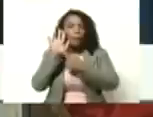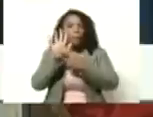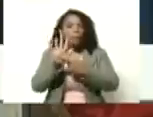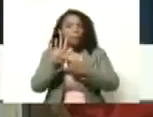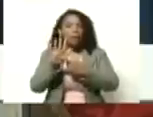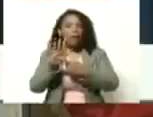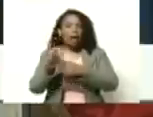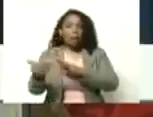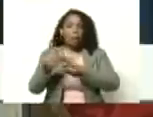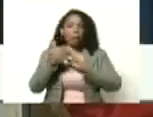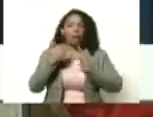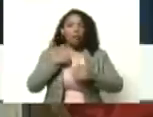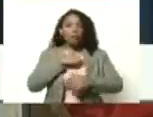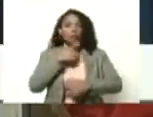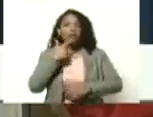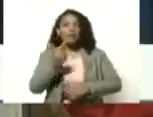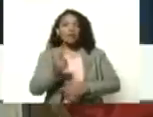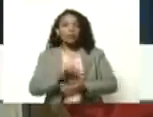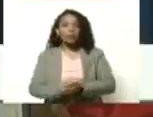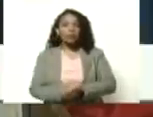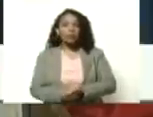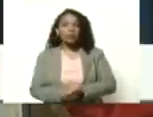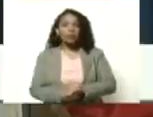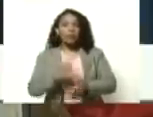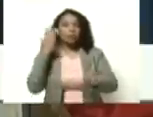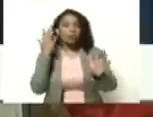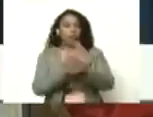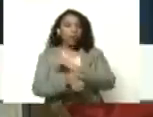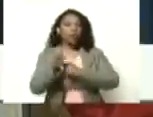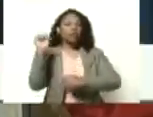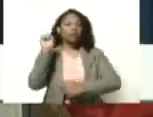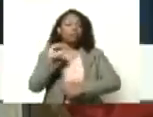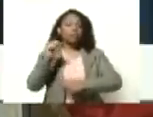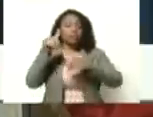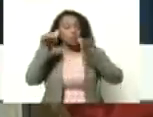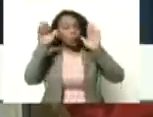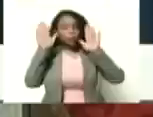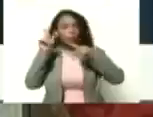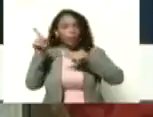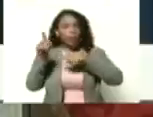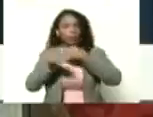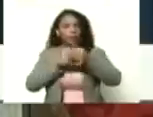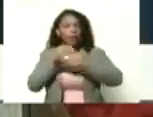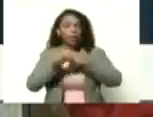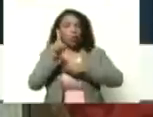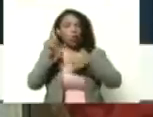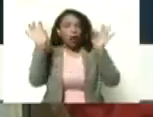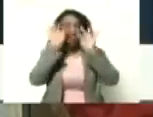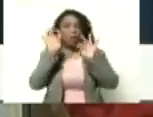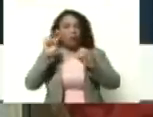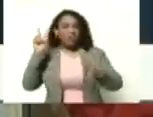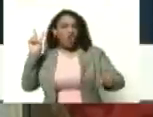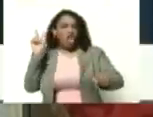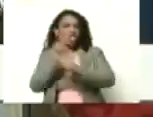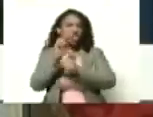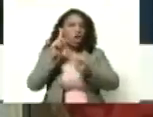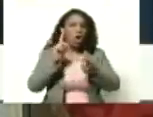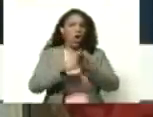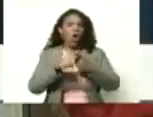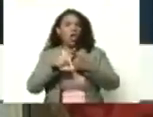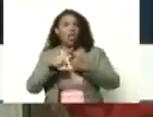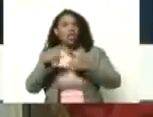que nosotros decíamos que efectivamente esto supuestamente había sido un hecho violento de